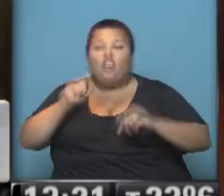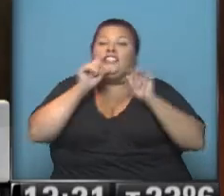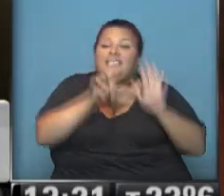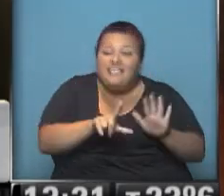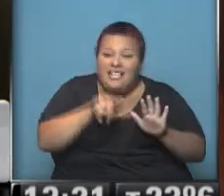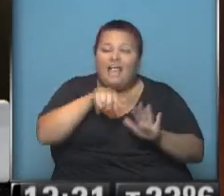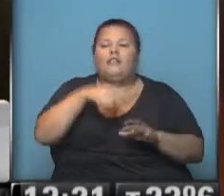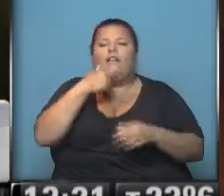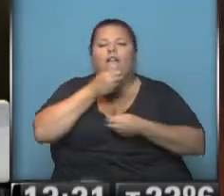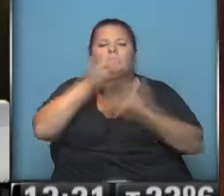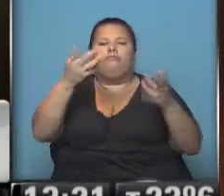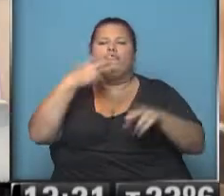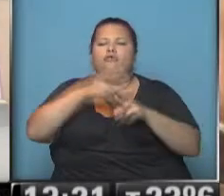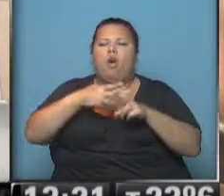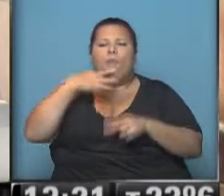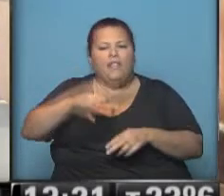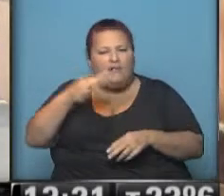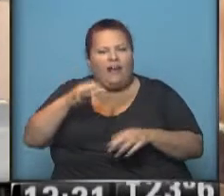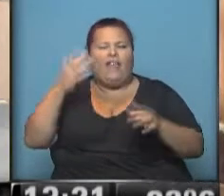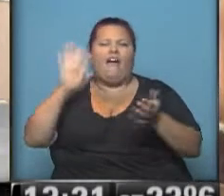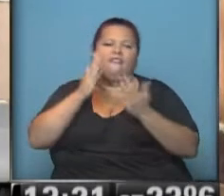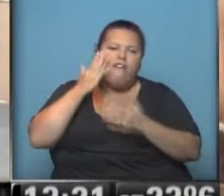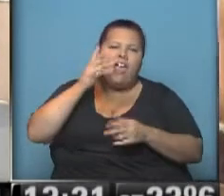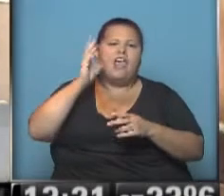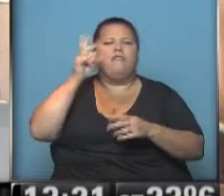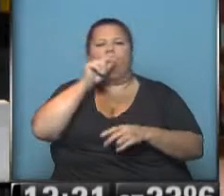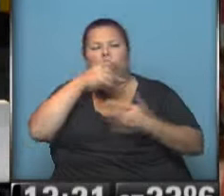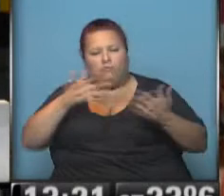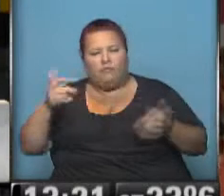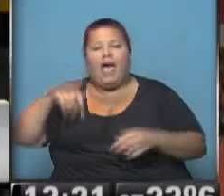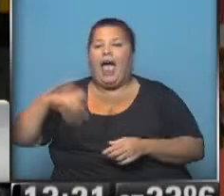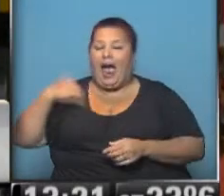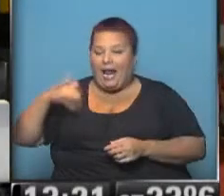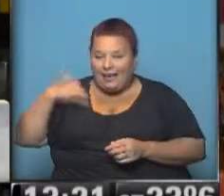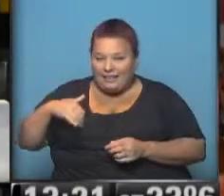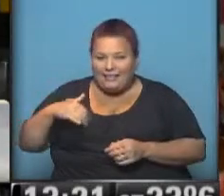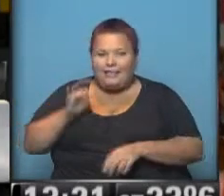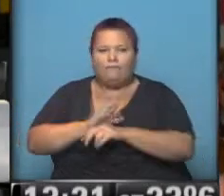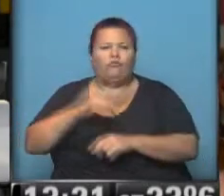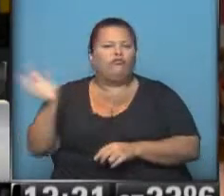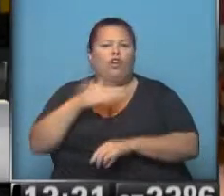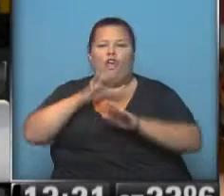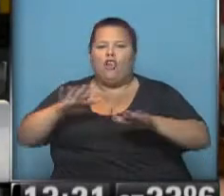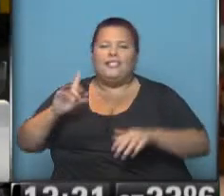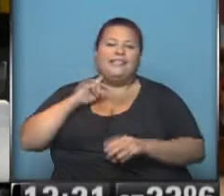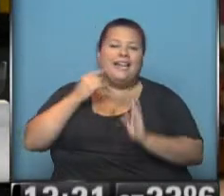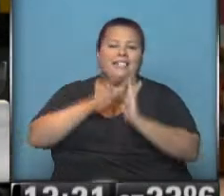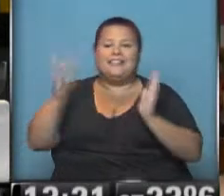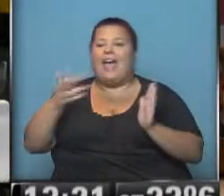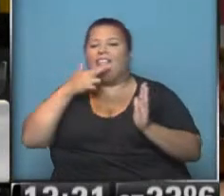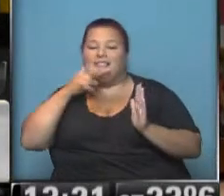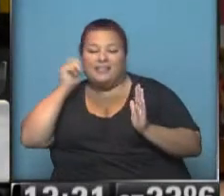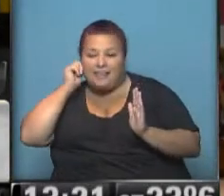comparten sus nombres reales en las redes sociales en argentina prácticamente todos los chicos de 13 a 17 años